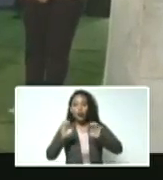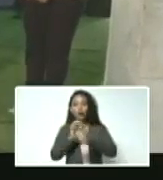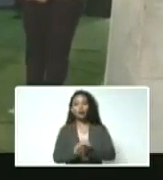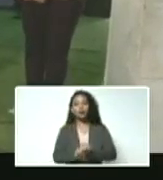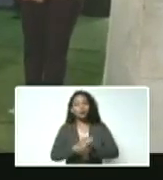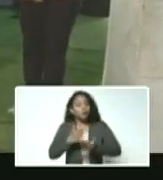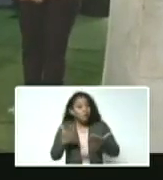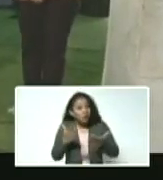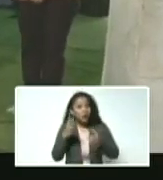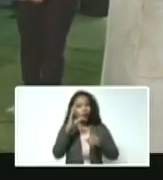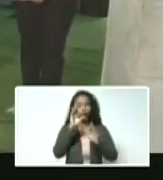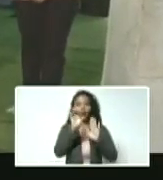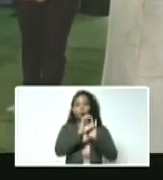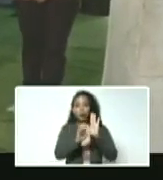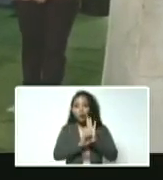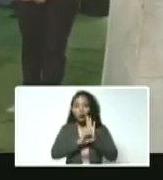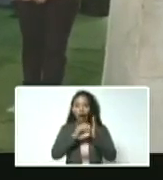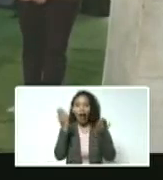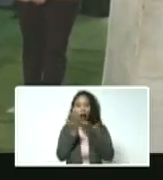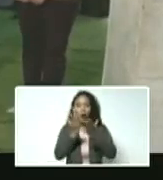el curso escolar